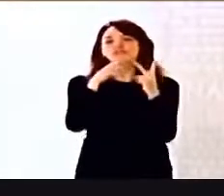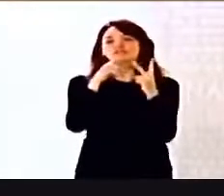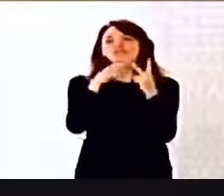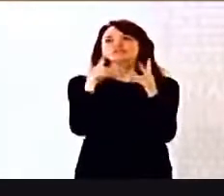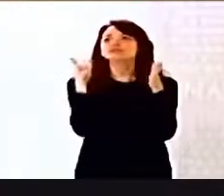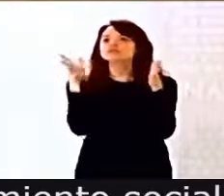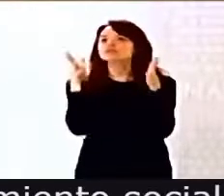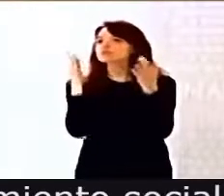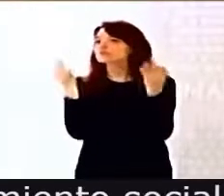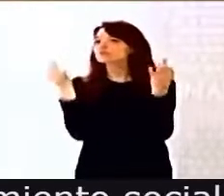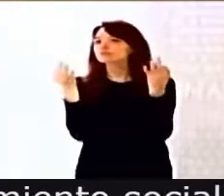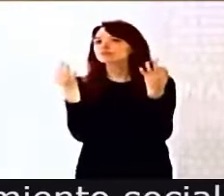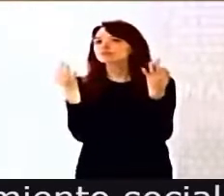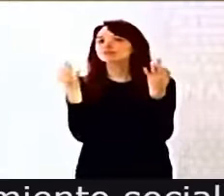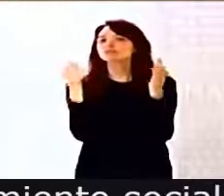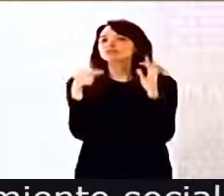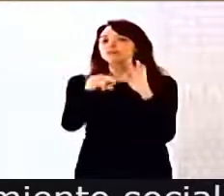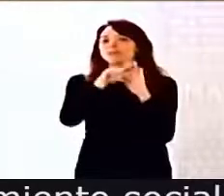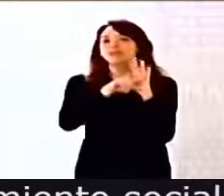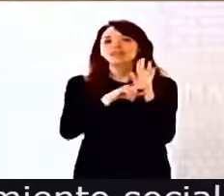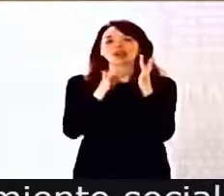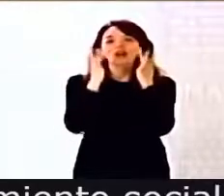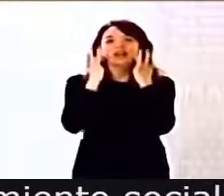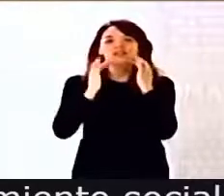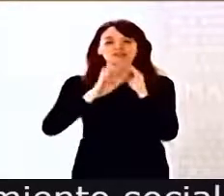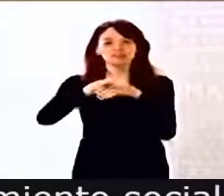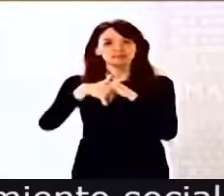Recomendaciones que se van a basar en medidas de higiene.